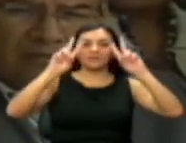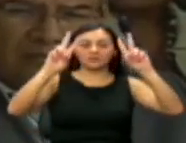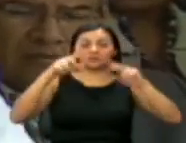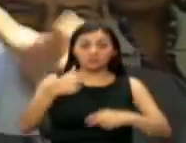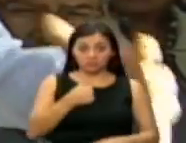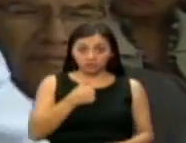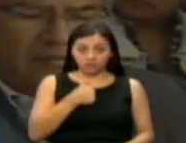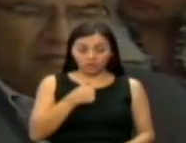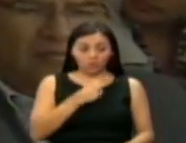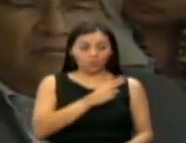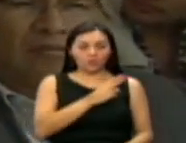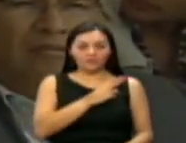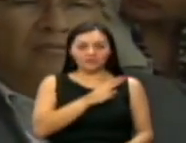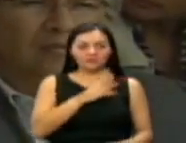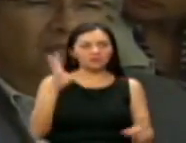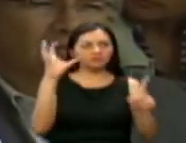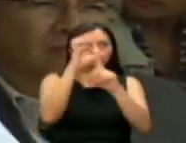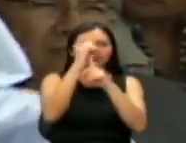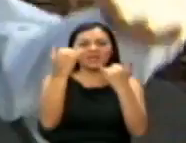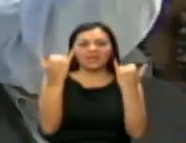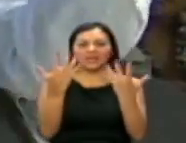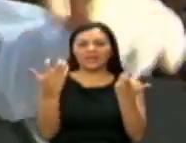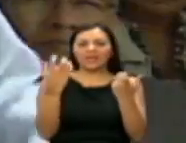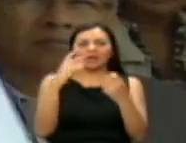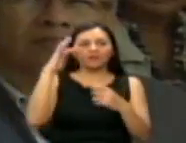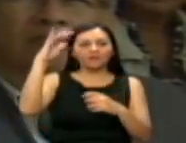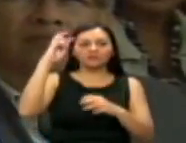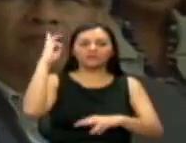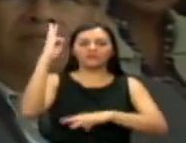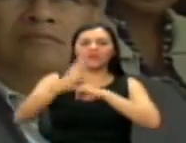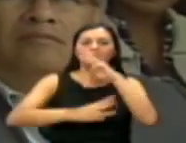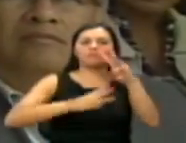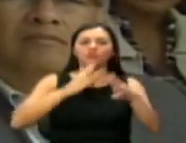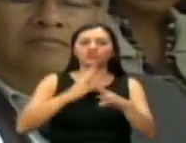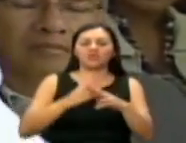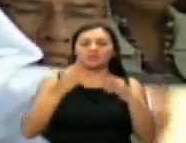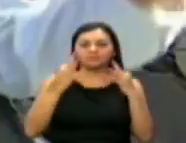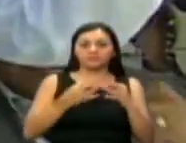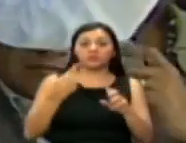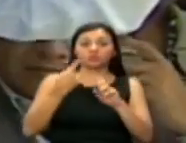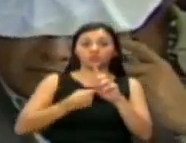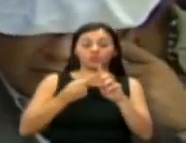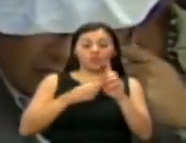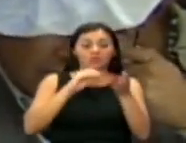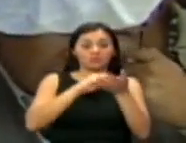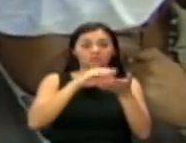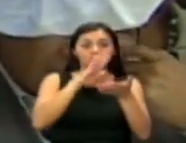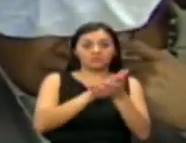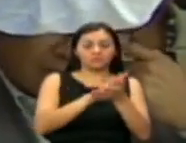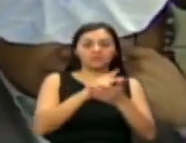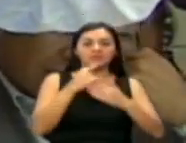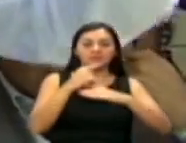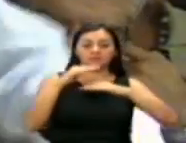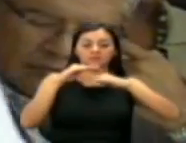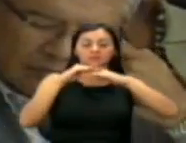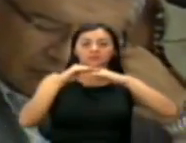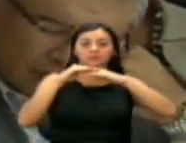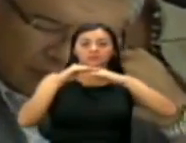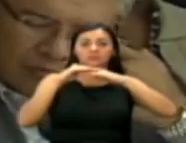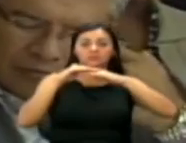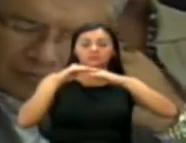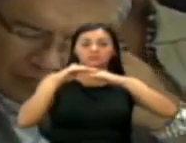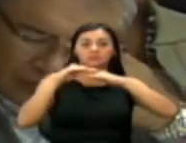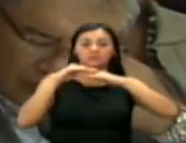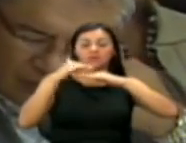nivel mundial, de estándares mundiales. Los salarios que en este caso se están poniendo son inclusive muy por debajo de lo que